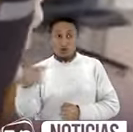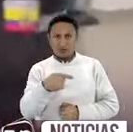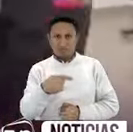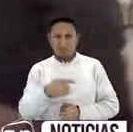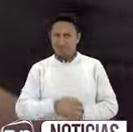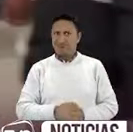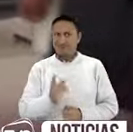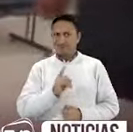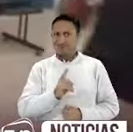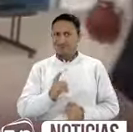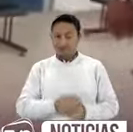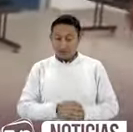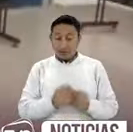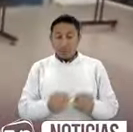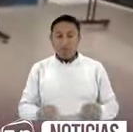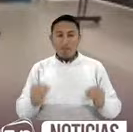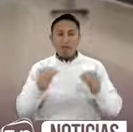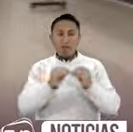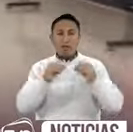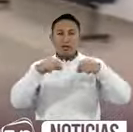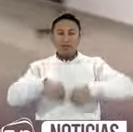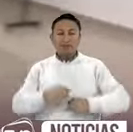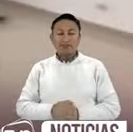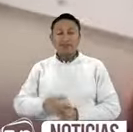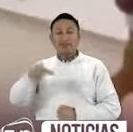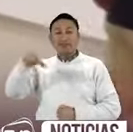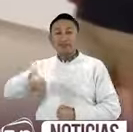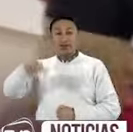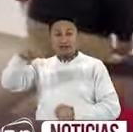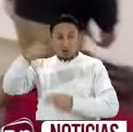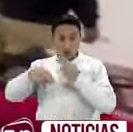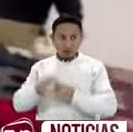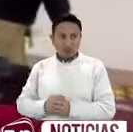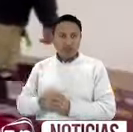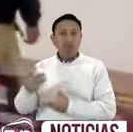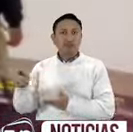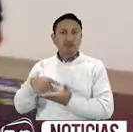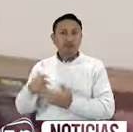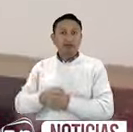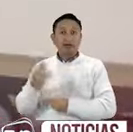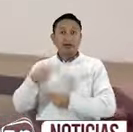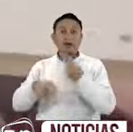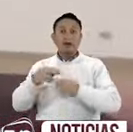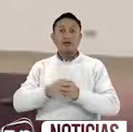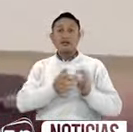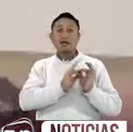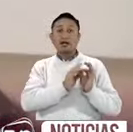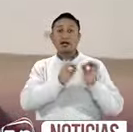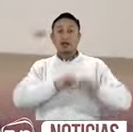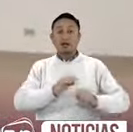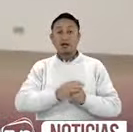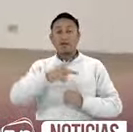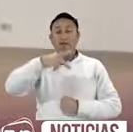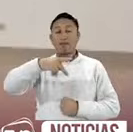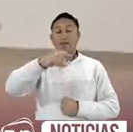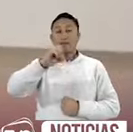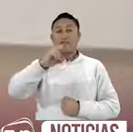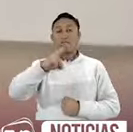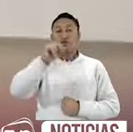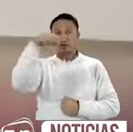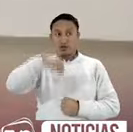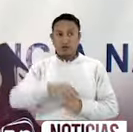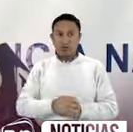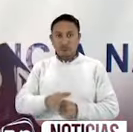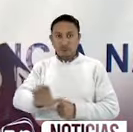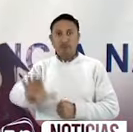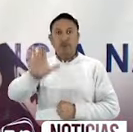dedicaban, aparentemente estaban implicados en el delito de extorsión. Varios negocios ubicados en Calderón y Ponciano habrían sido